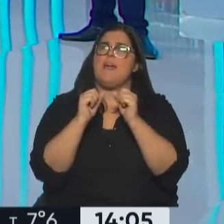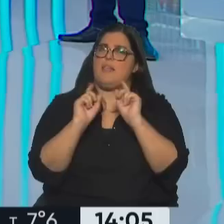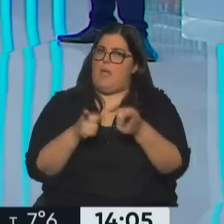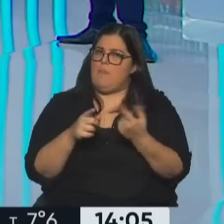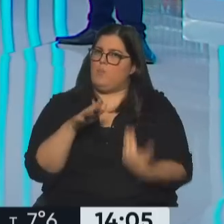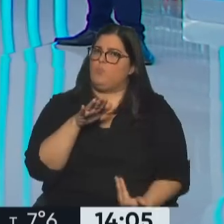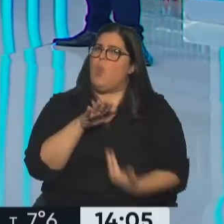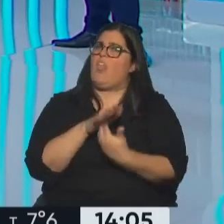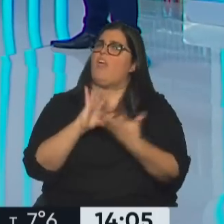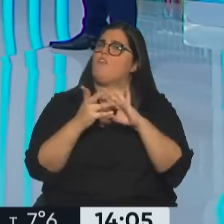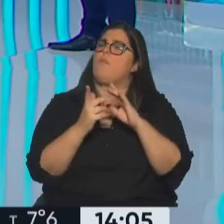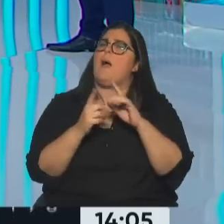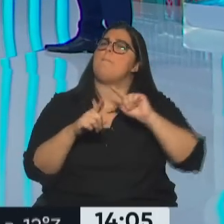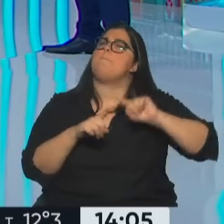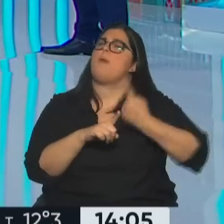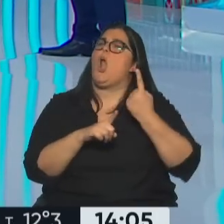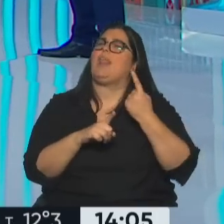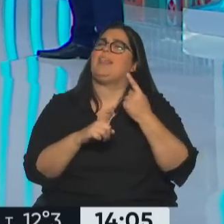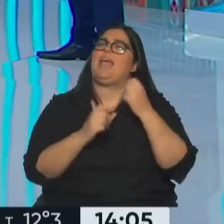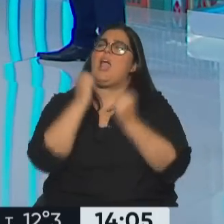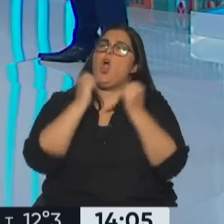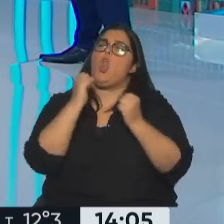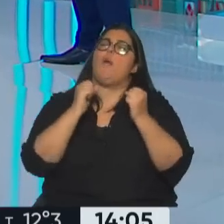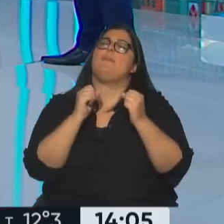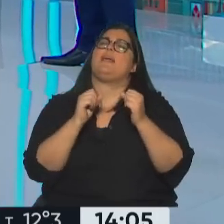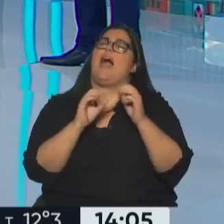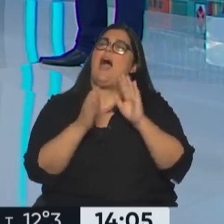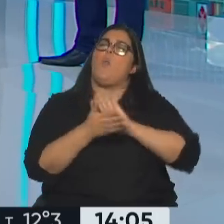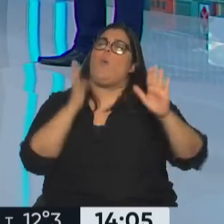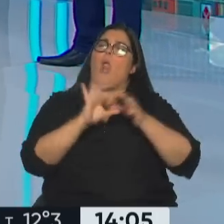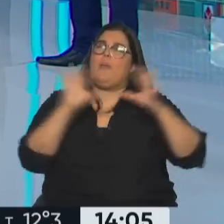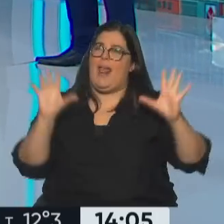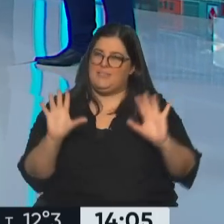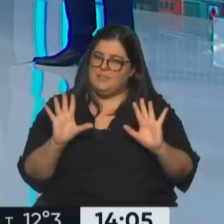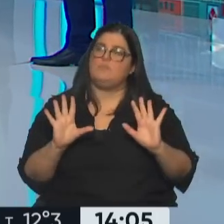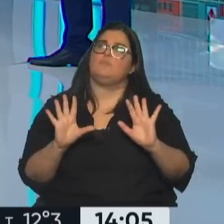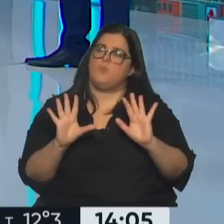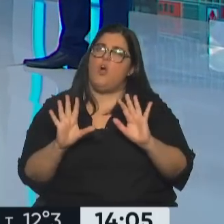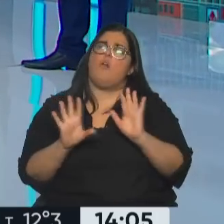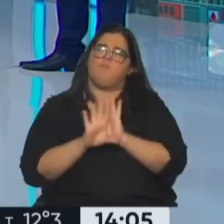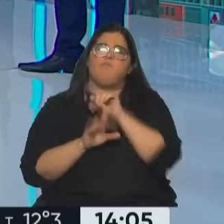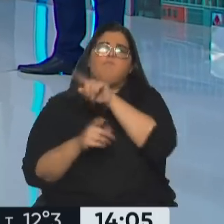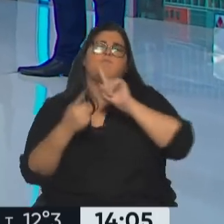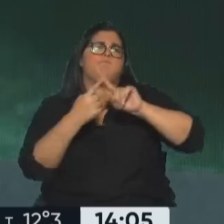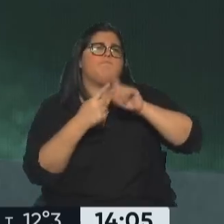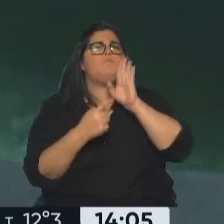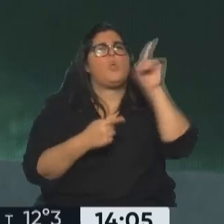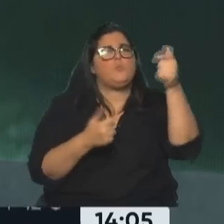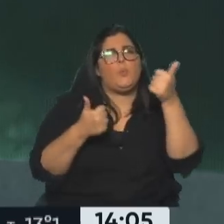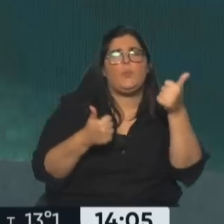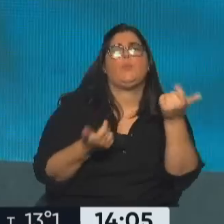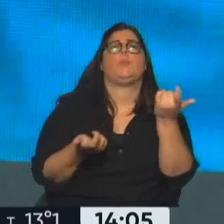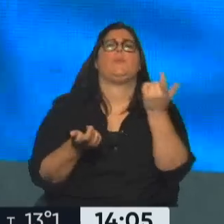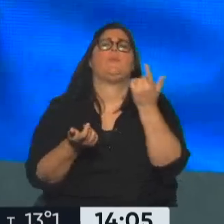nosotros de una política económica de corte neoliberal, con ese tinte nacionalista, de excelentes relaciones con los Estados Unidos, de muy buena relación